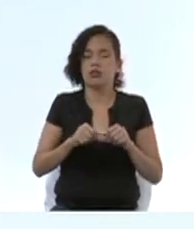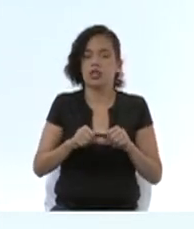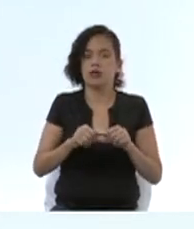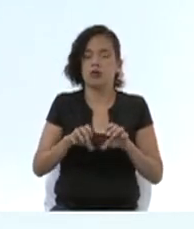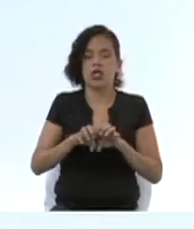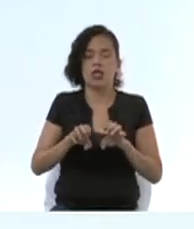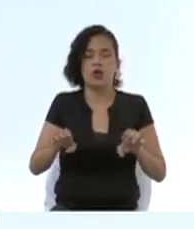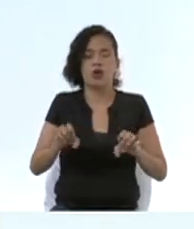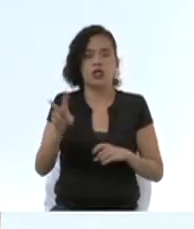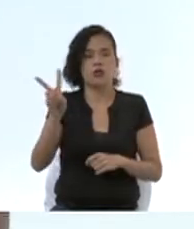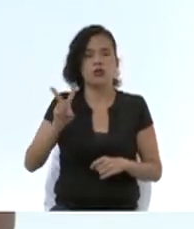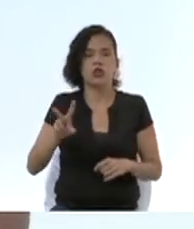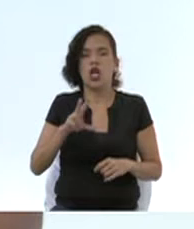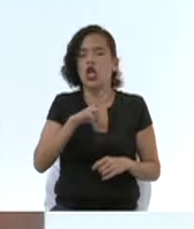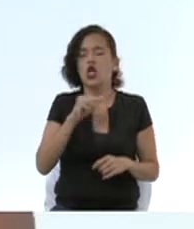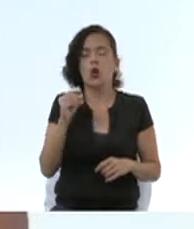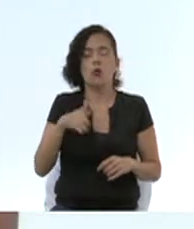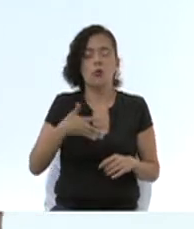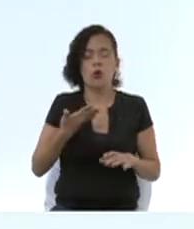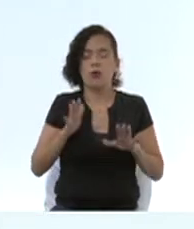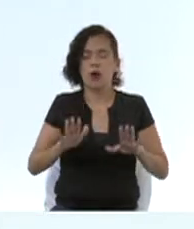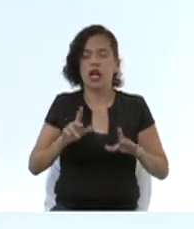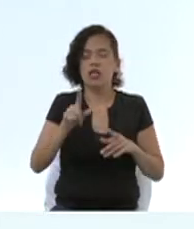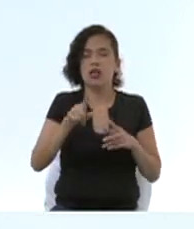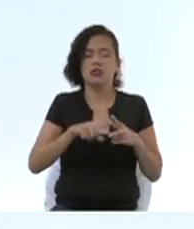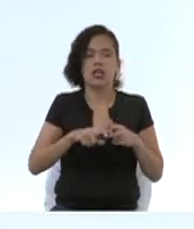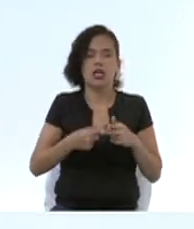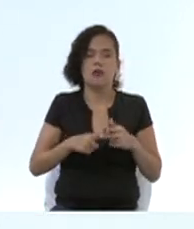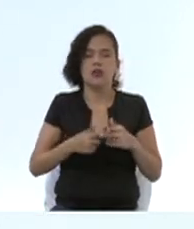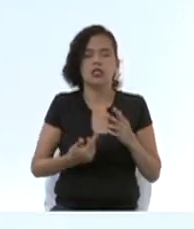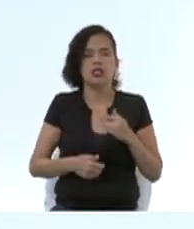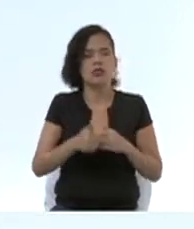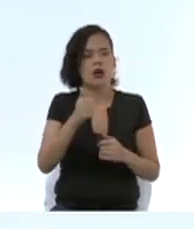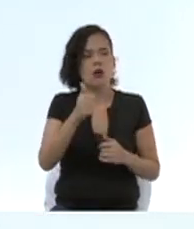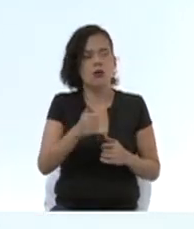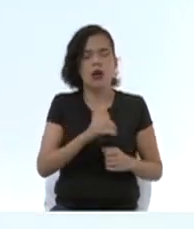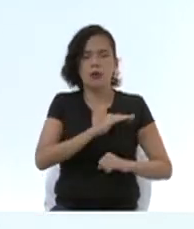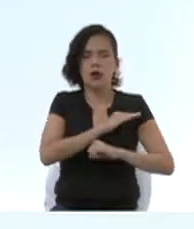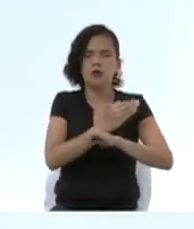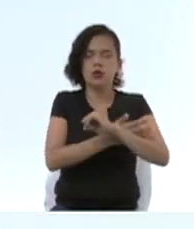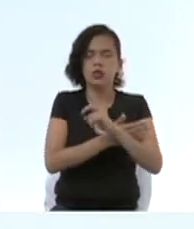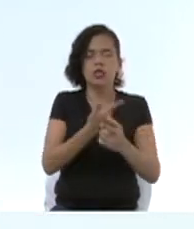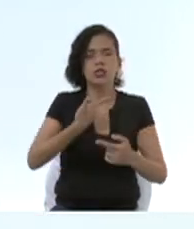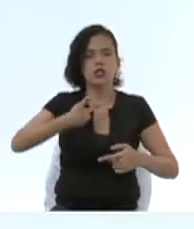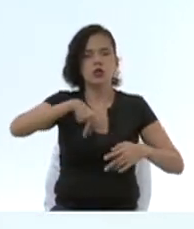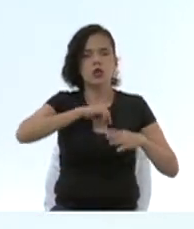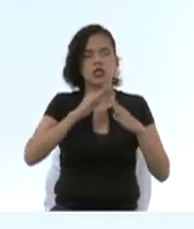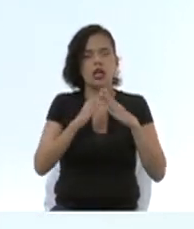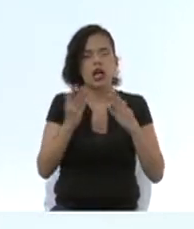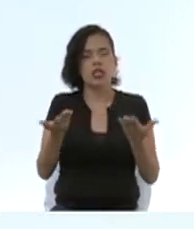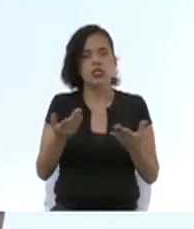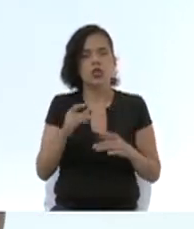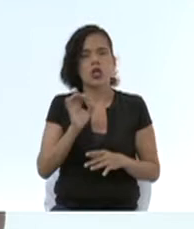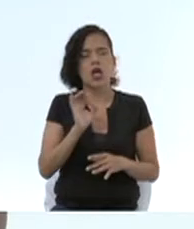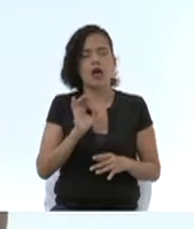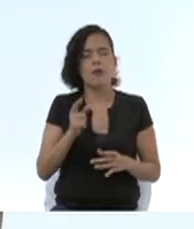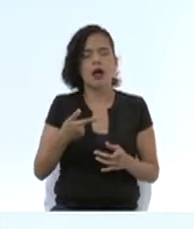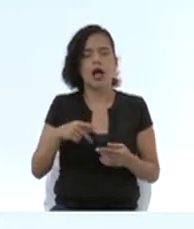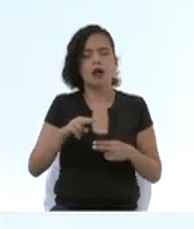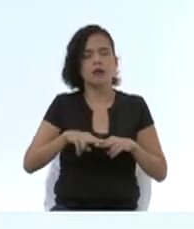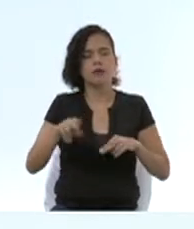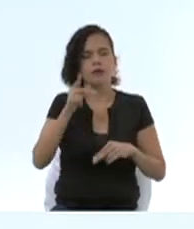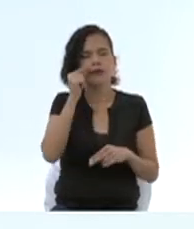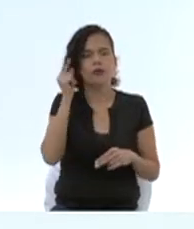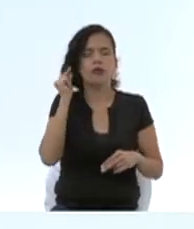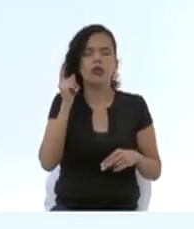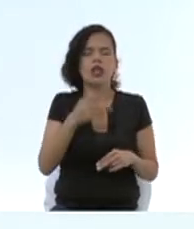venezolana no puede parar y esta herramienta ha sido muy buena para reforzar en nuestros hogares, no solamente a los niños y niñas, sino también facilitar